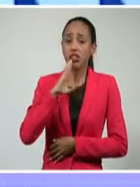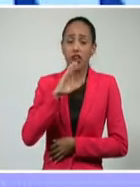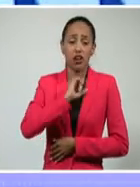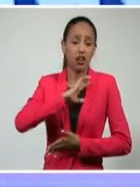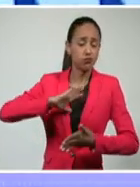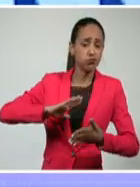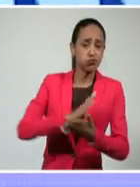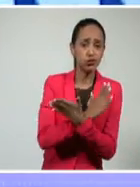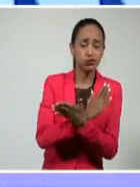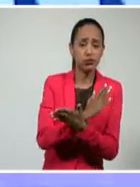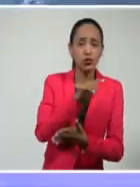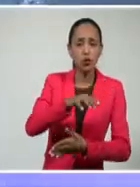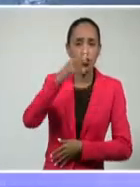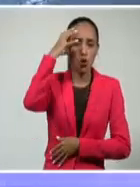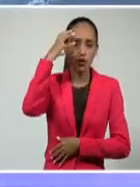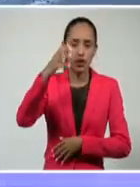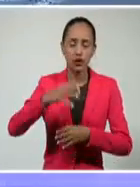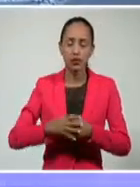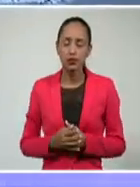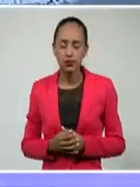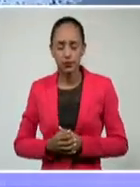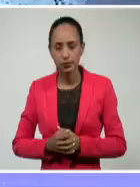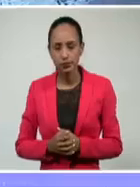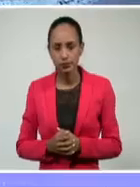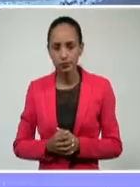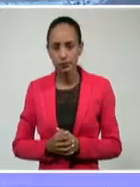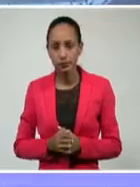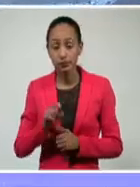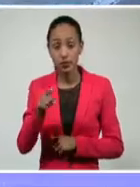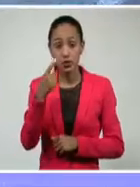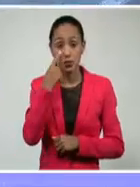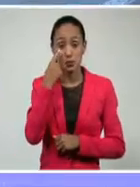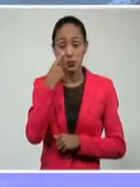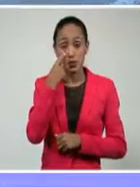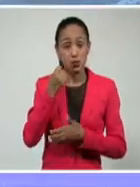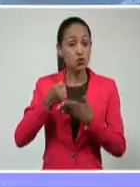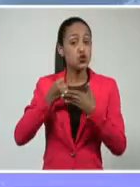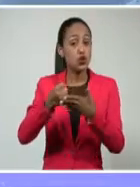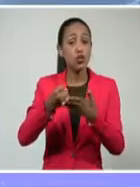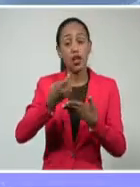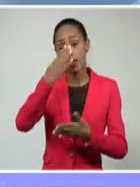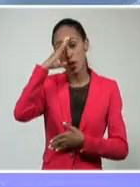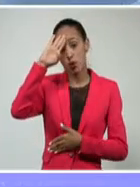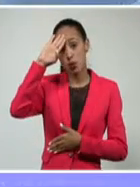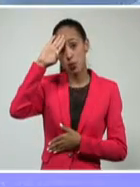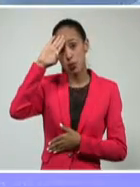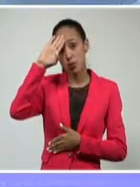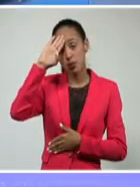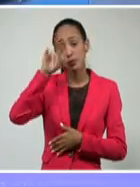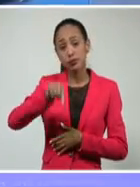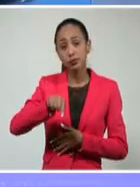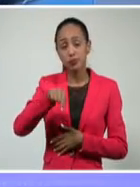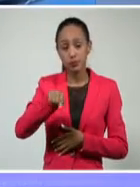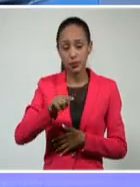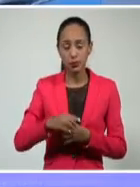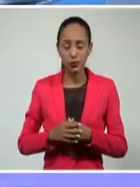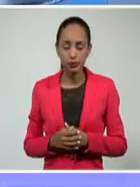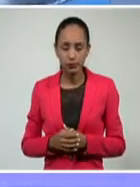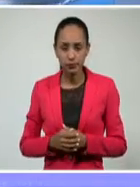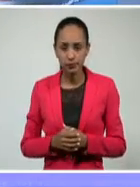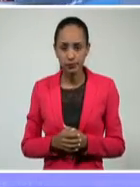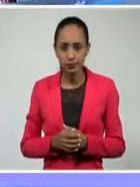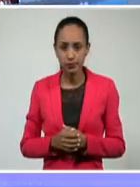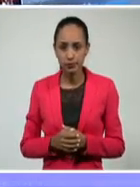un sistema. Ante esas evidencias de solidaridad con Cuba, ya me extrañaba a mí que la convocatoria no calara entonces en el